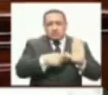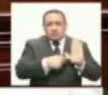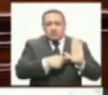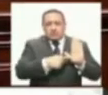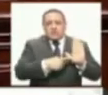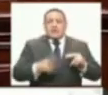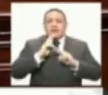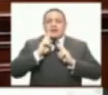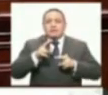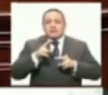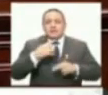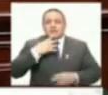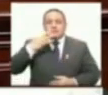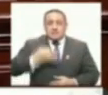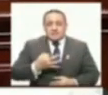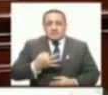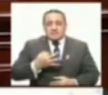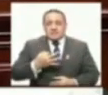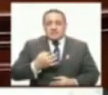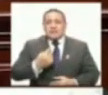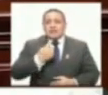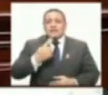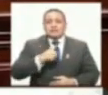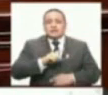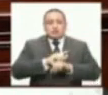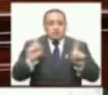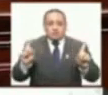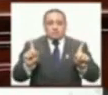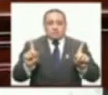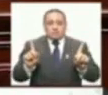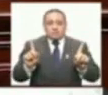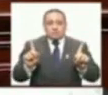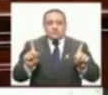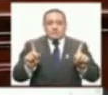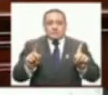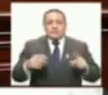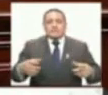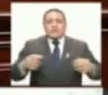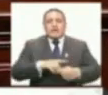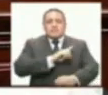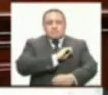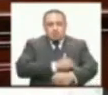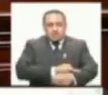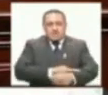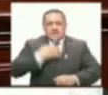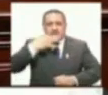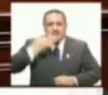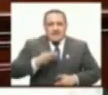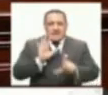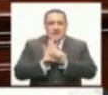la respuesta, sin duda, es que no. El poder constituyente